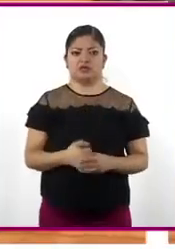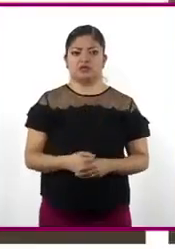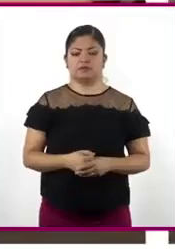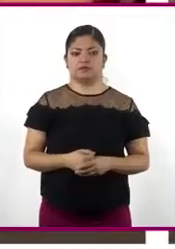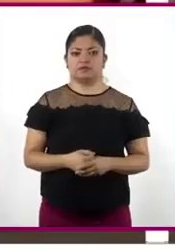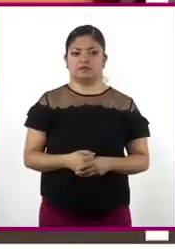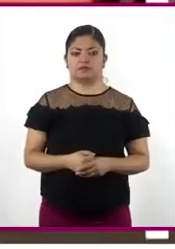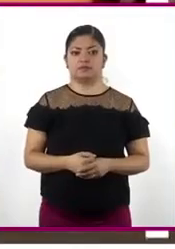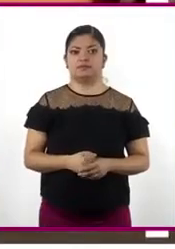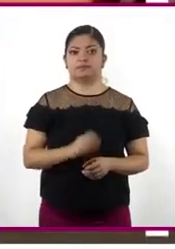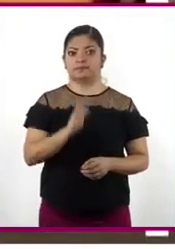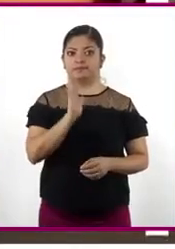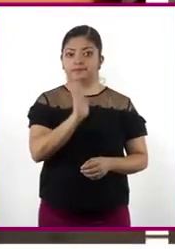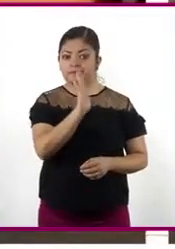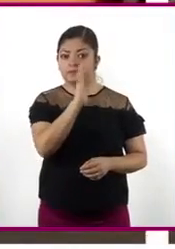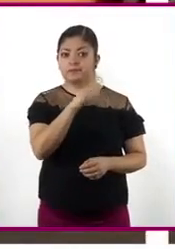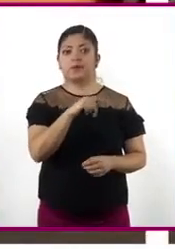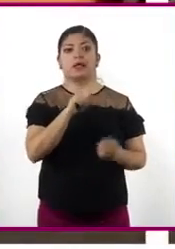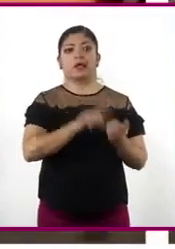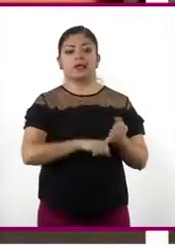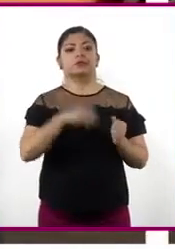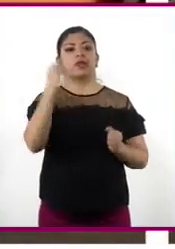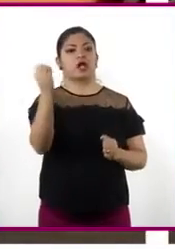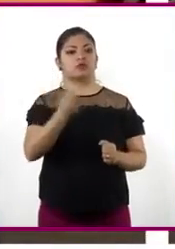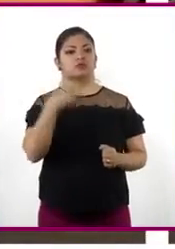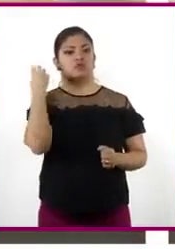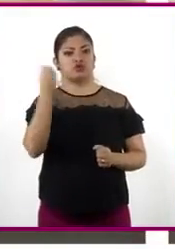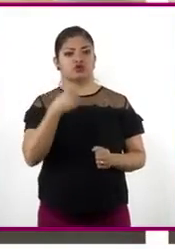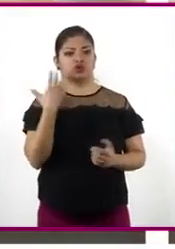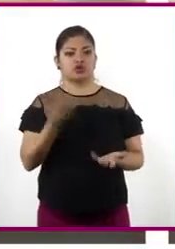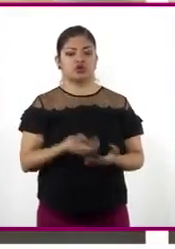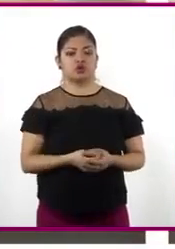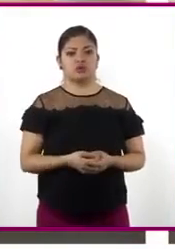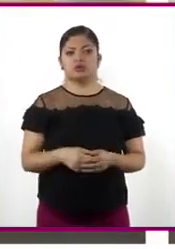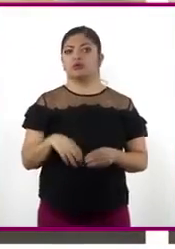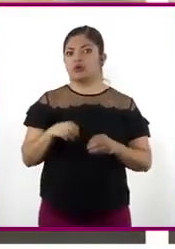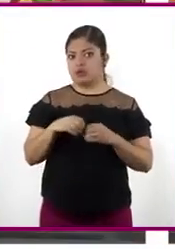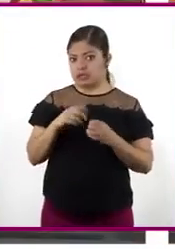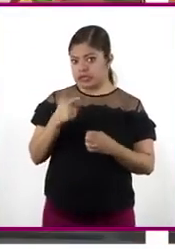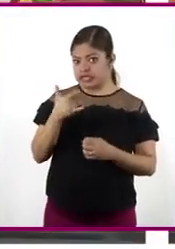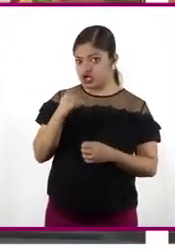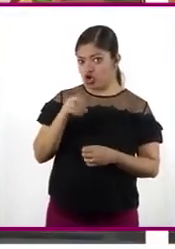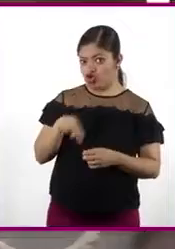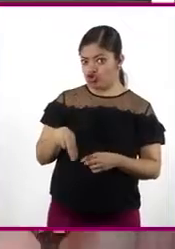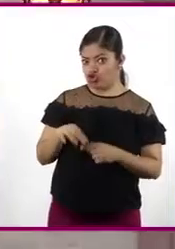Por medio de exposiciones orales, claro. Siguiendo un guión.